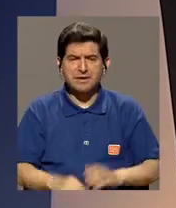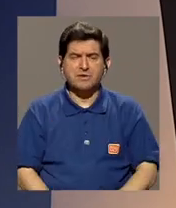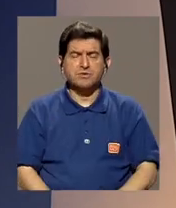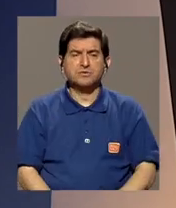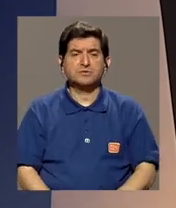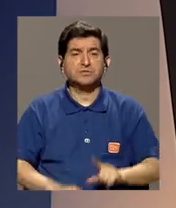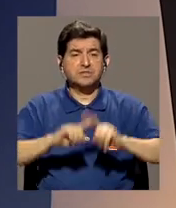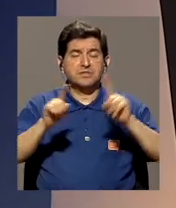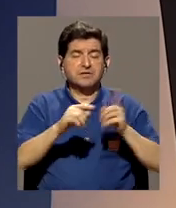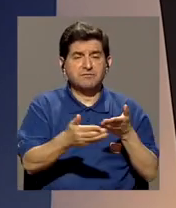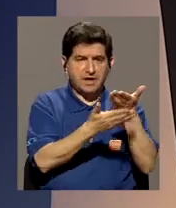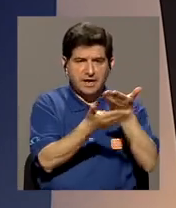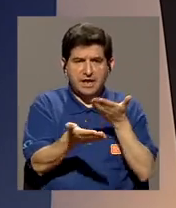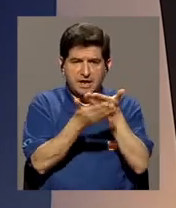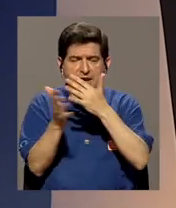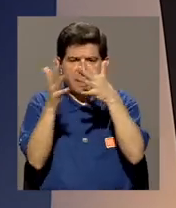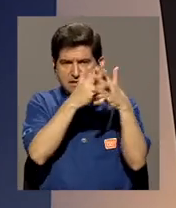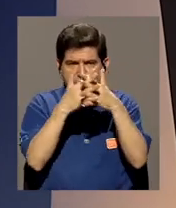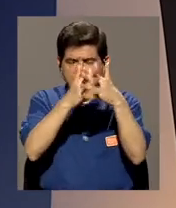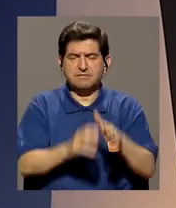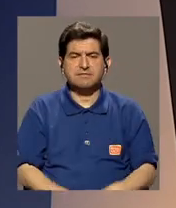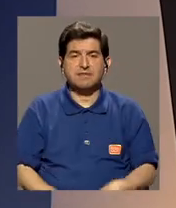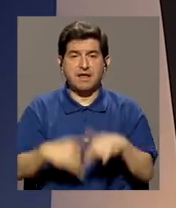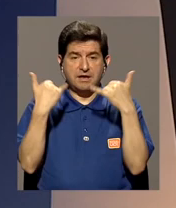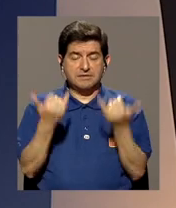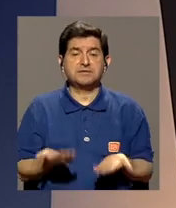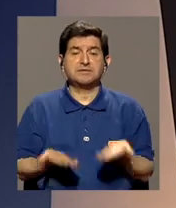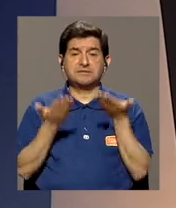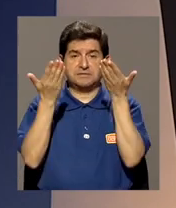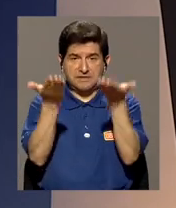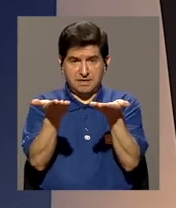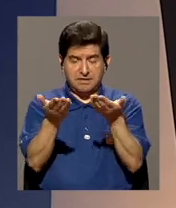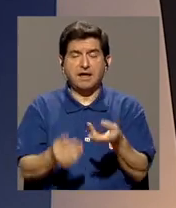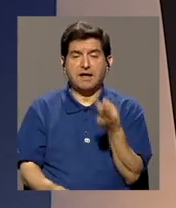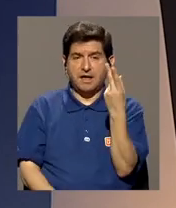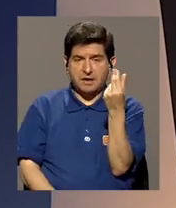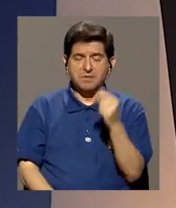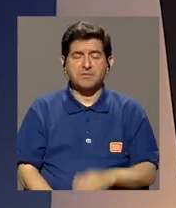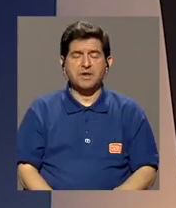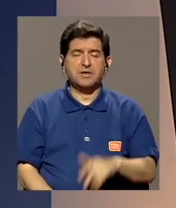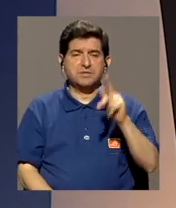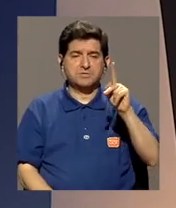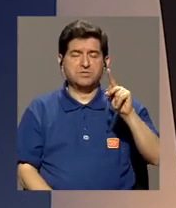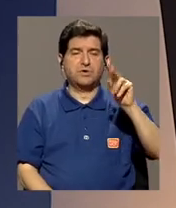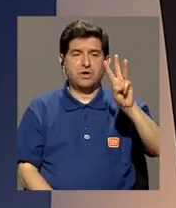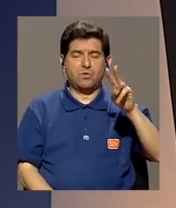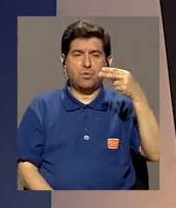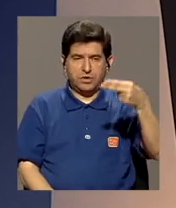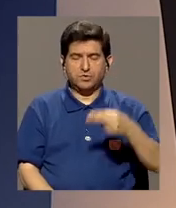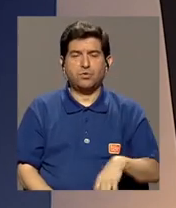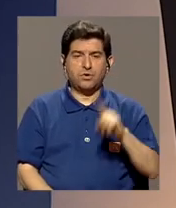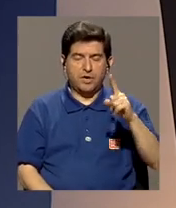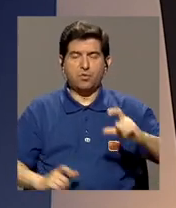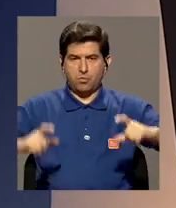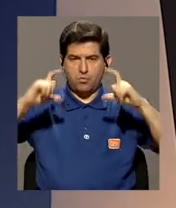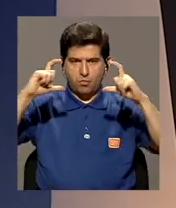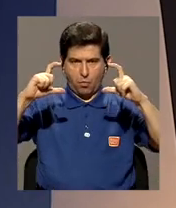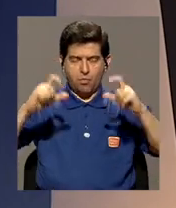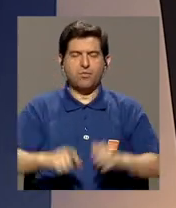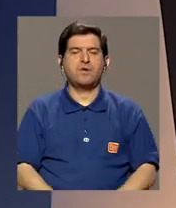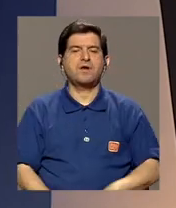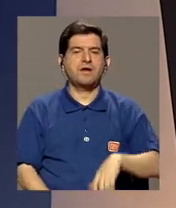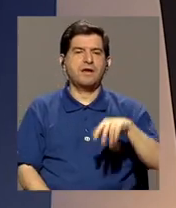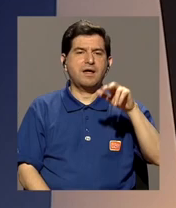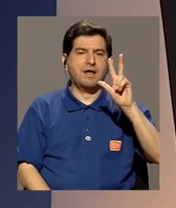bueno hay licitaciones en estados unidos que han adjudicado donde el precio del kilovatio/hora ya con batería